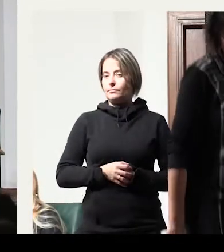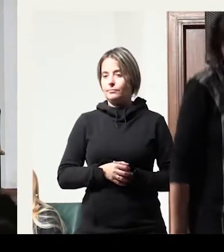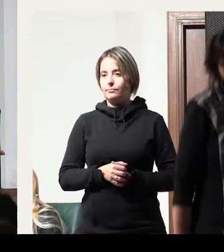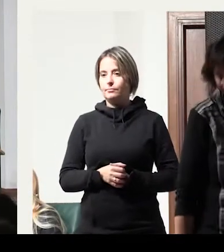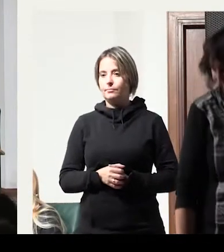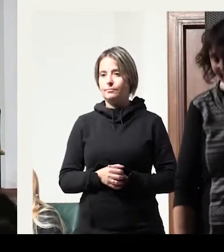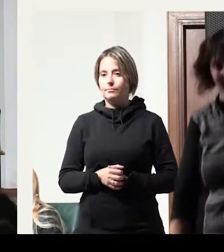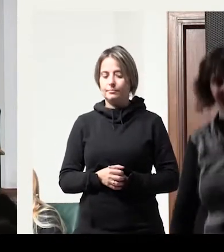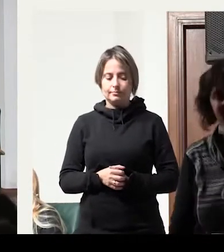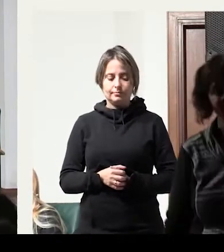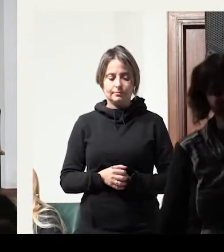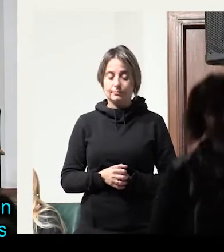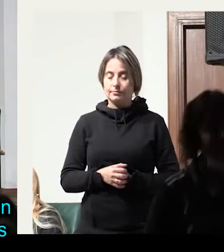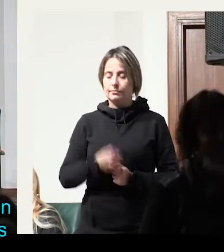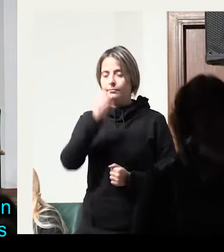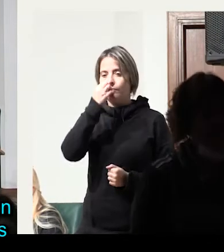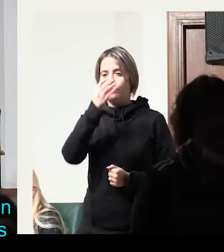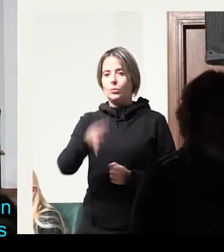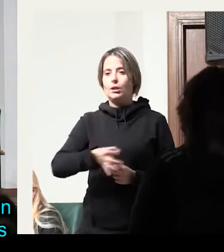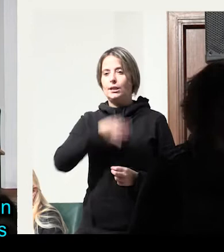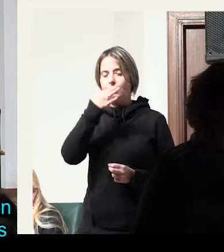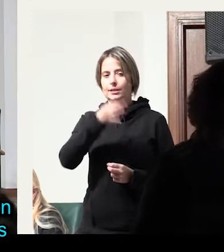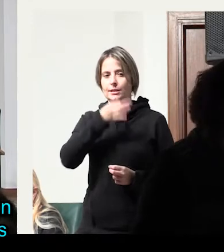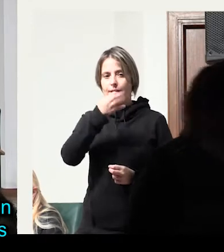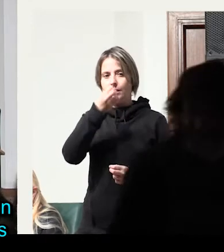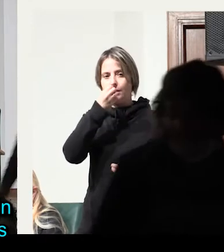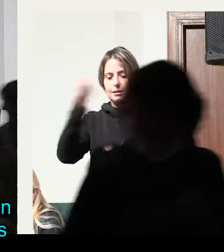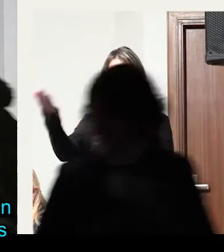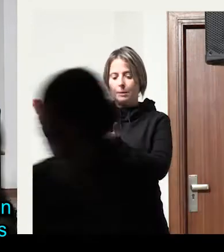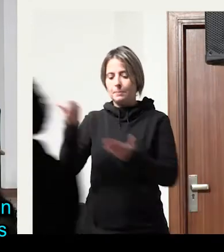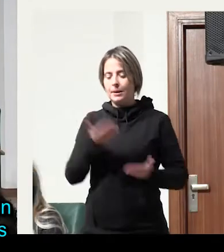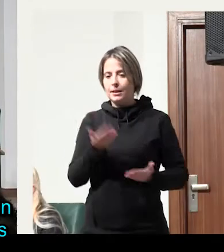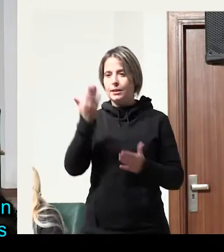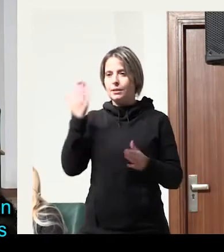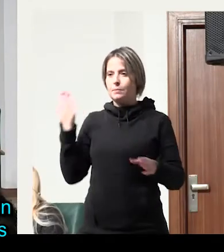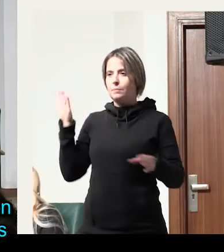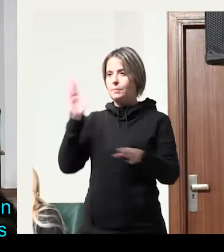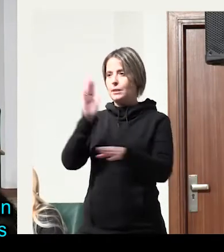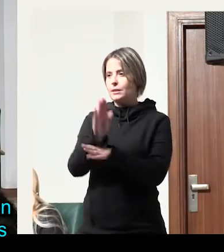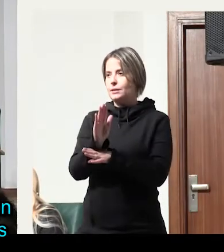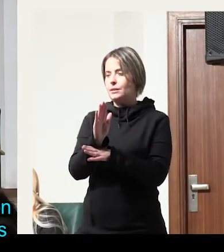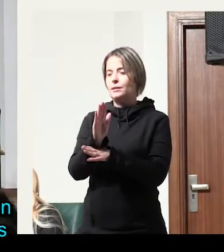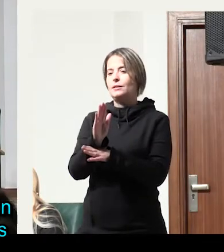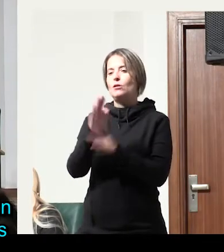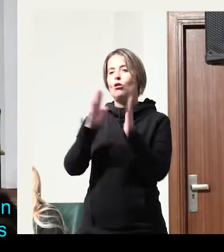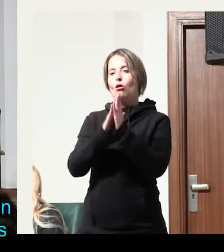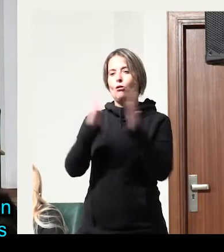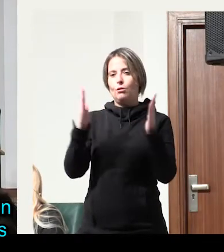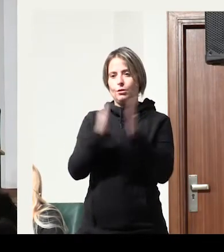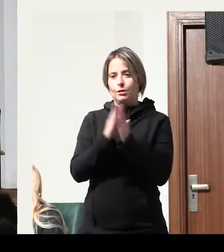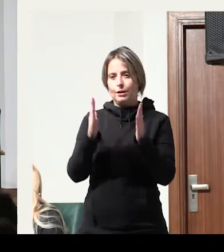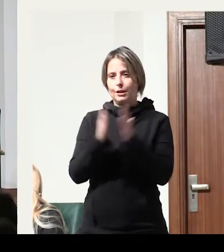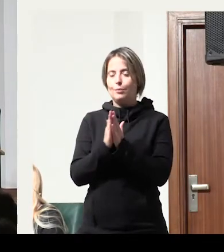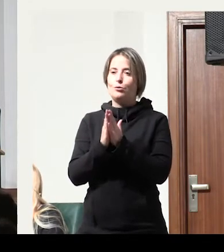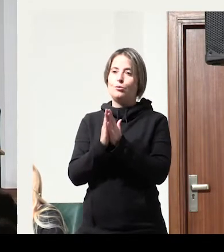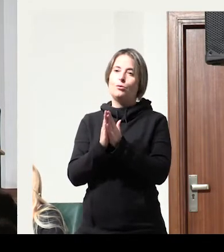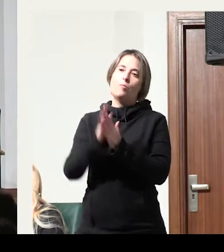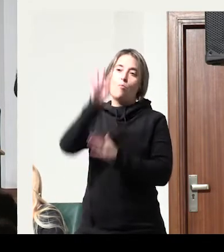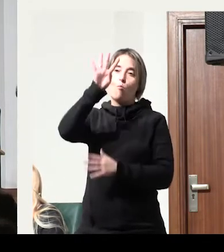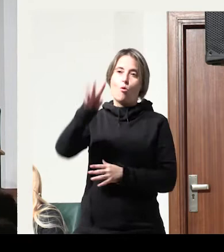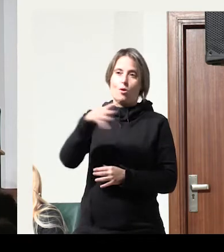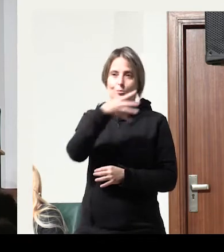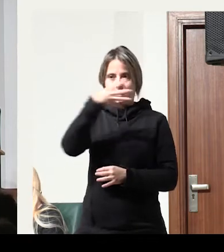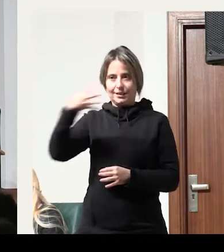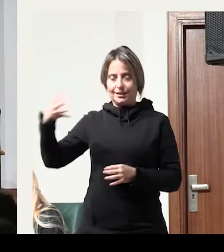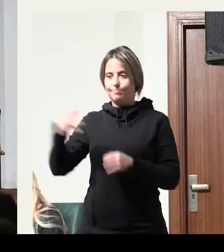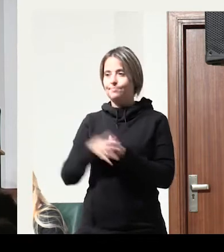Muy buenas tardes. Bienvenidas a la presentación de un nuevo libro de poemas